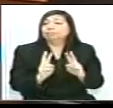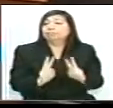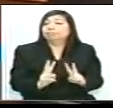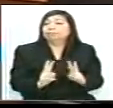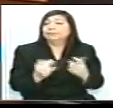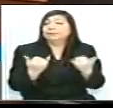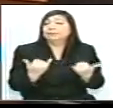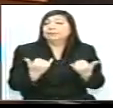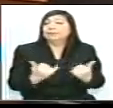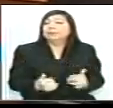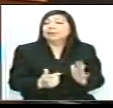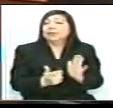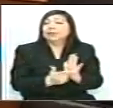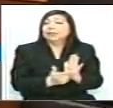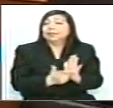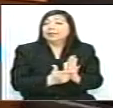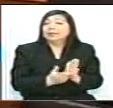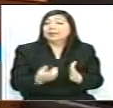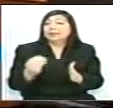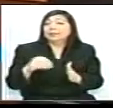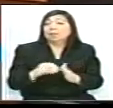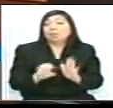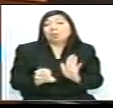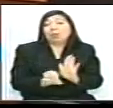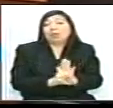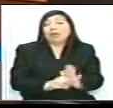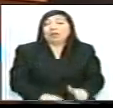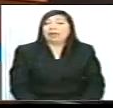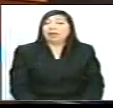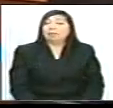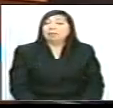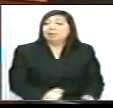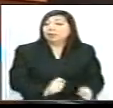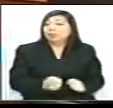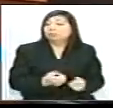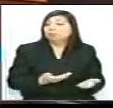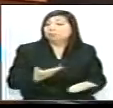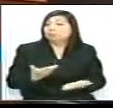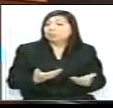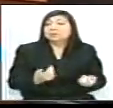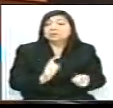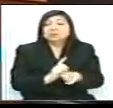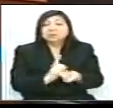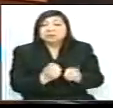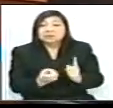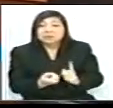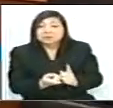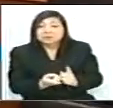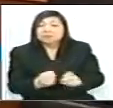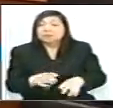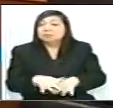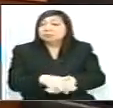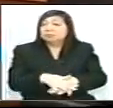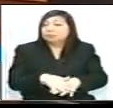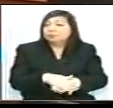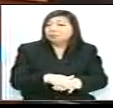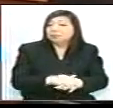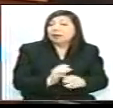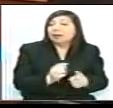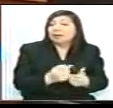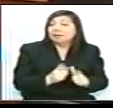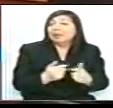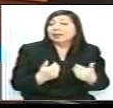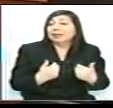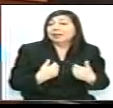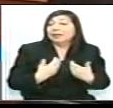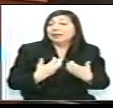en esta ley, que también incluye, por ejemplo, disposiciones de estabilidad cambiaria, administrativa y la libertad que